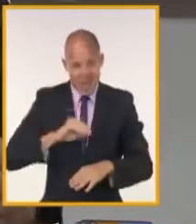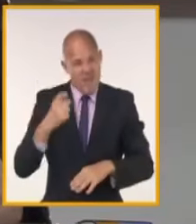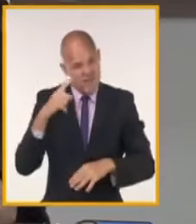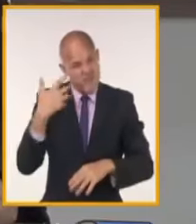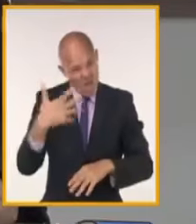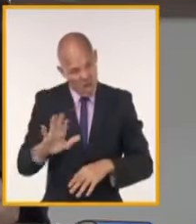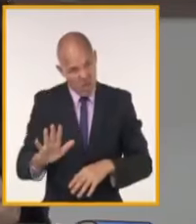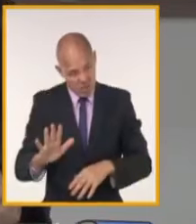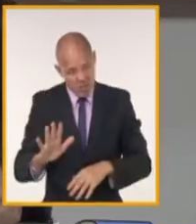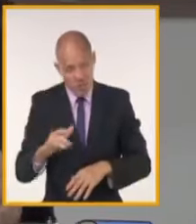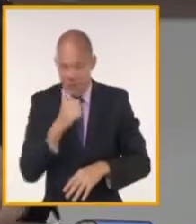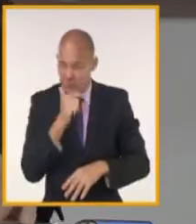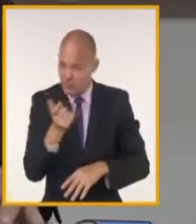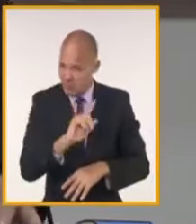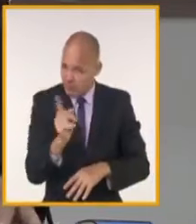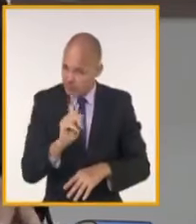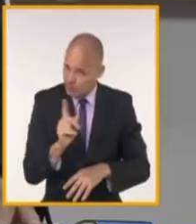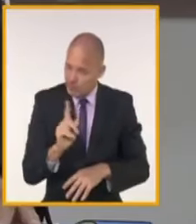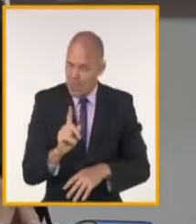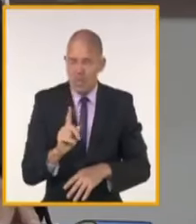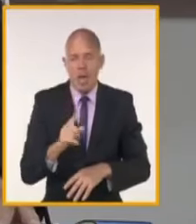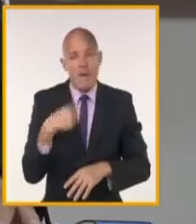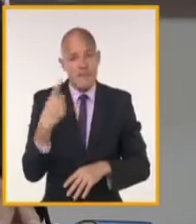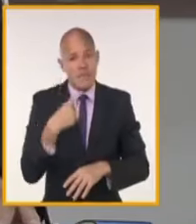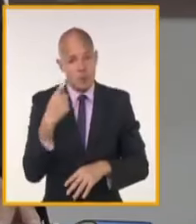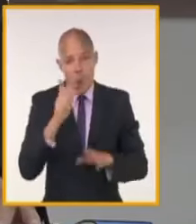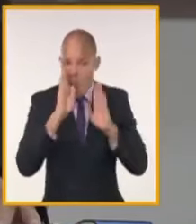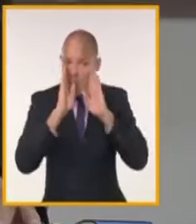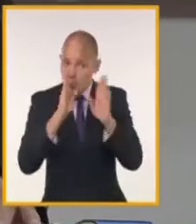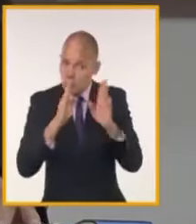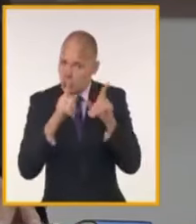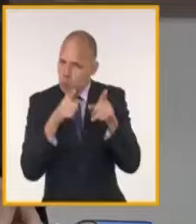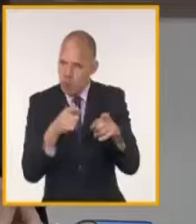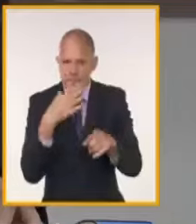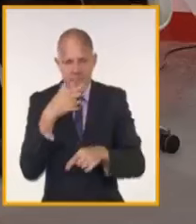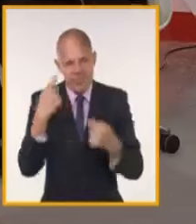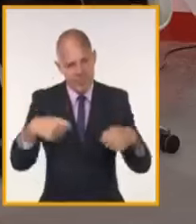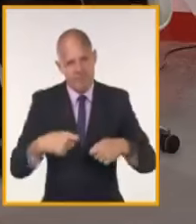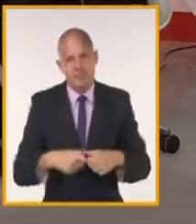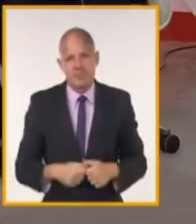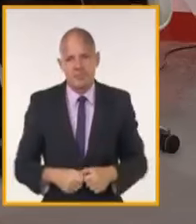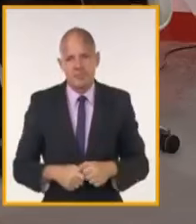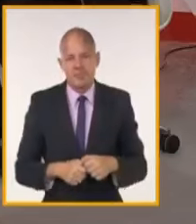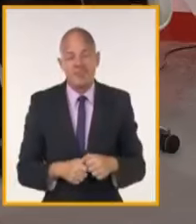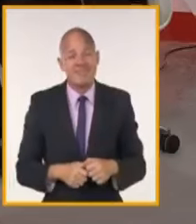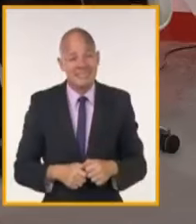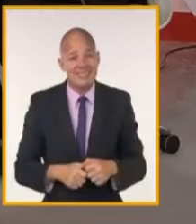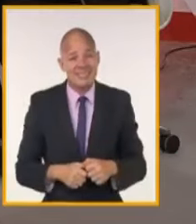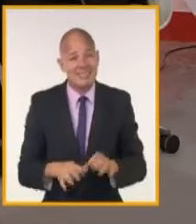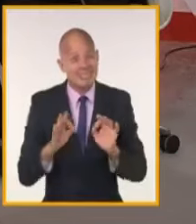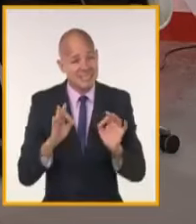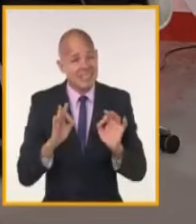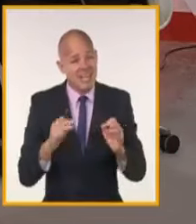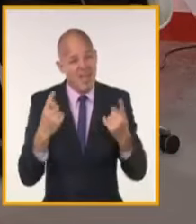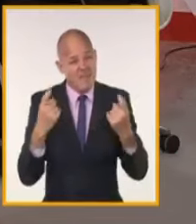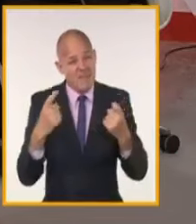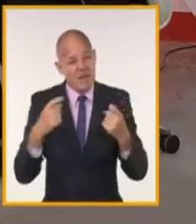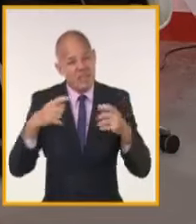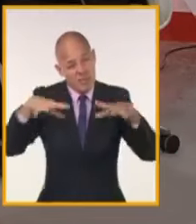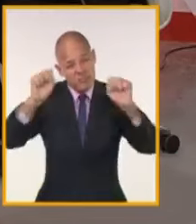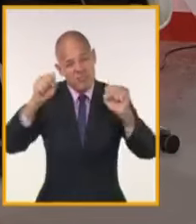un camino lleno de obstáculos pero es un camino que nosotros estamos caminando seguro y es un camino donde nos queda por sufrir un poquito apagones